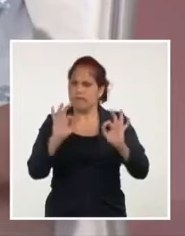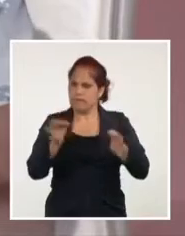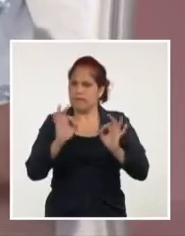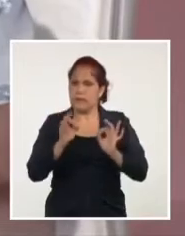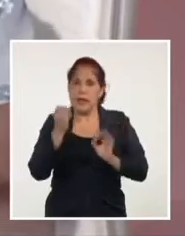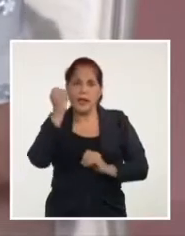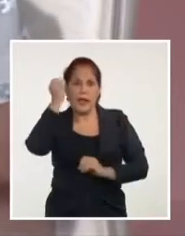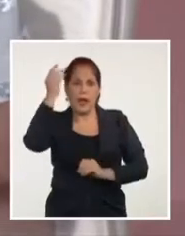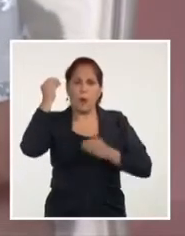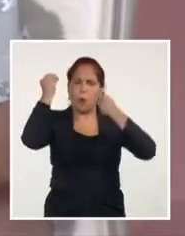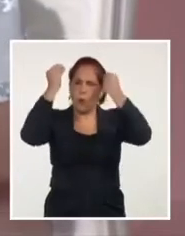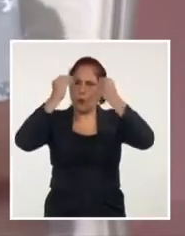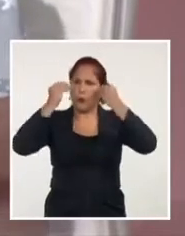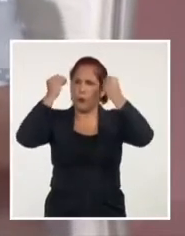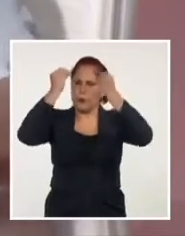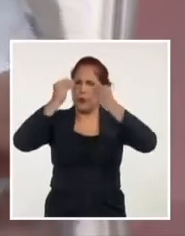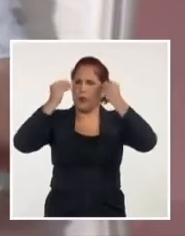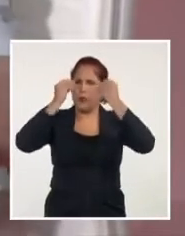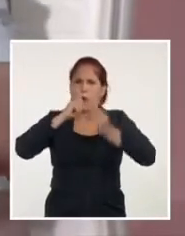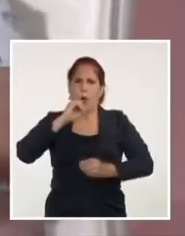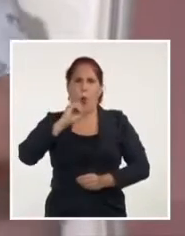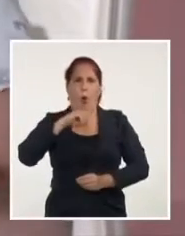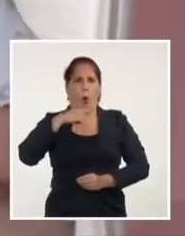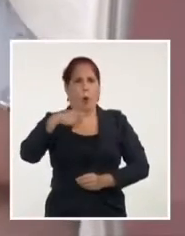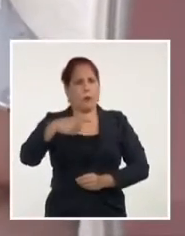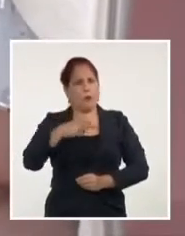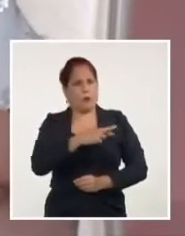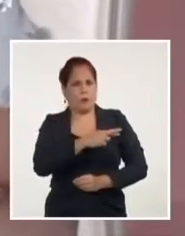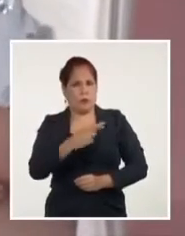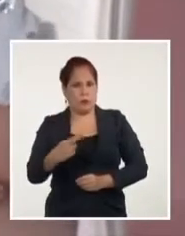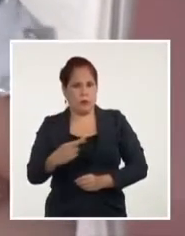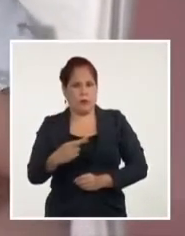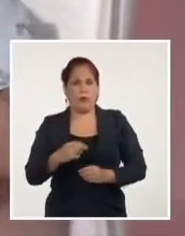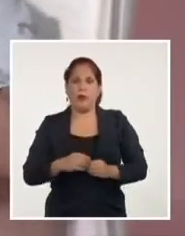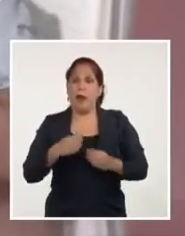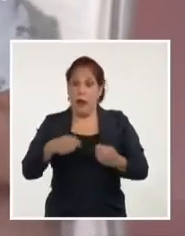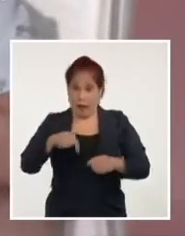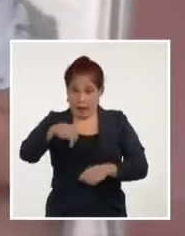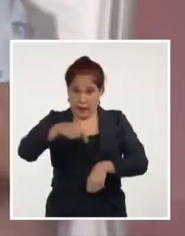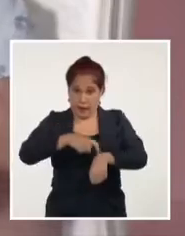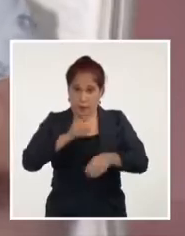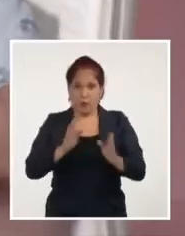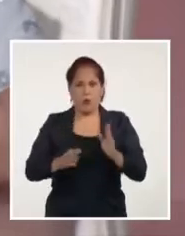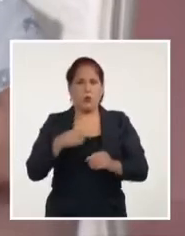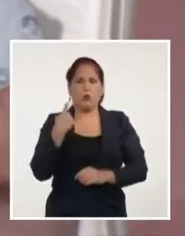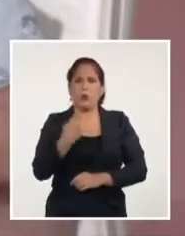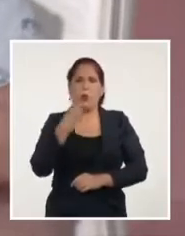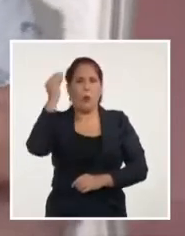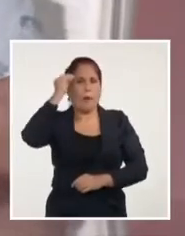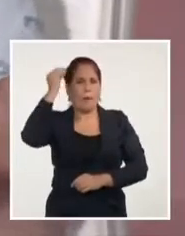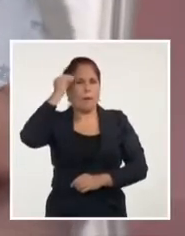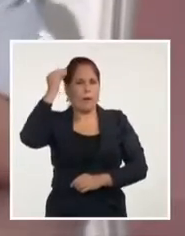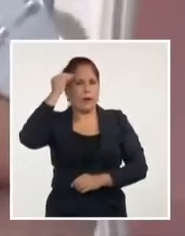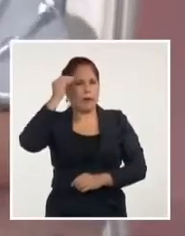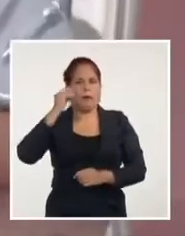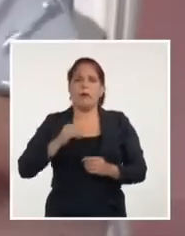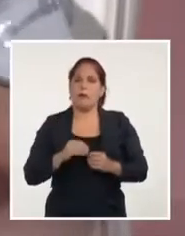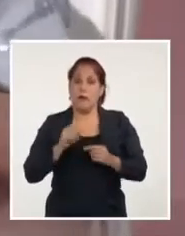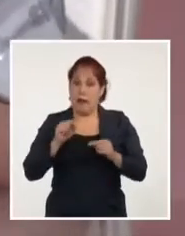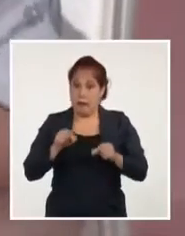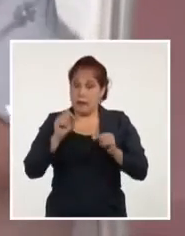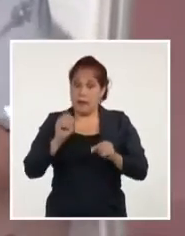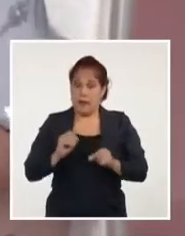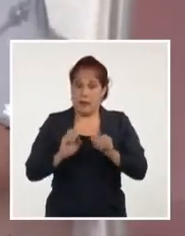un pensamiento crítico. Yo creo que efectivamente, y también nos hablaba del aprendizaje, nosotros tenemos que ser generaciones que ante los